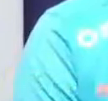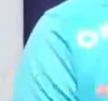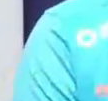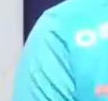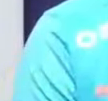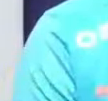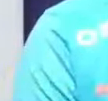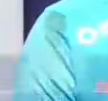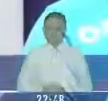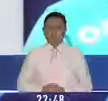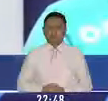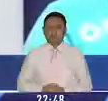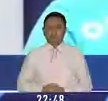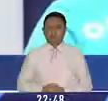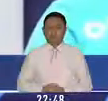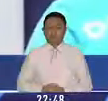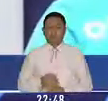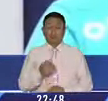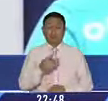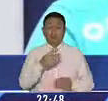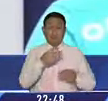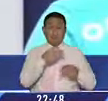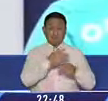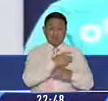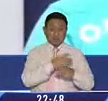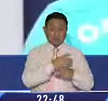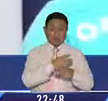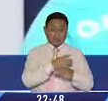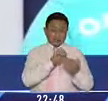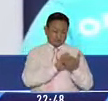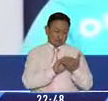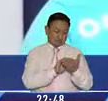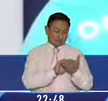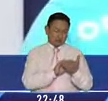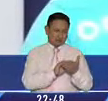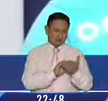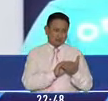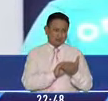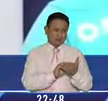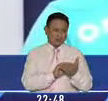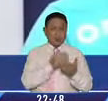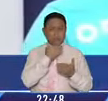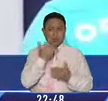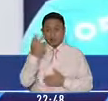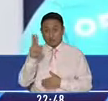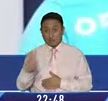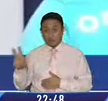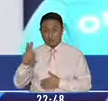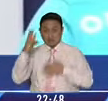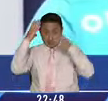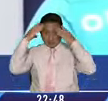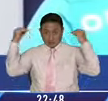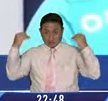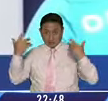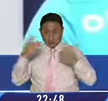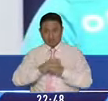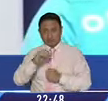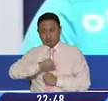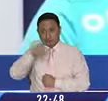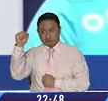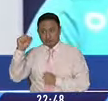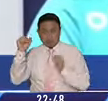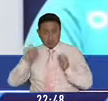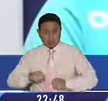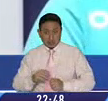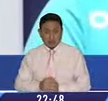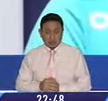que entrenar y jugar el día viernes contra Países Bajos y tratar de sacar un resultado positivo. Tenemos la posibilidad,